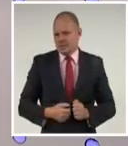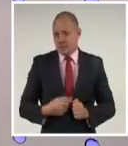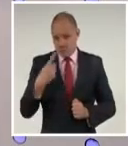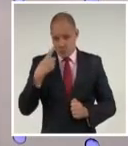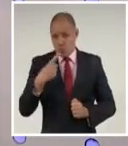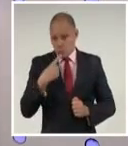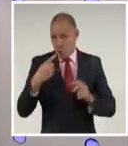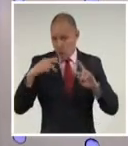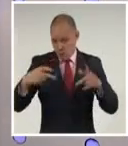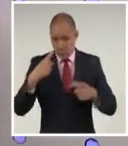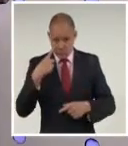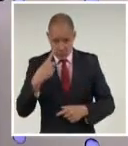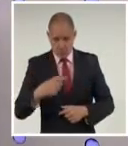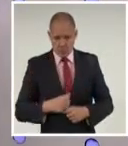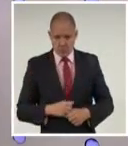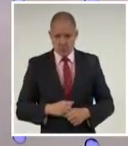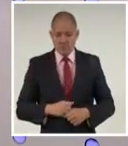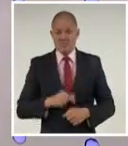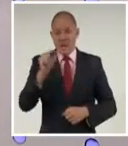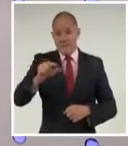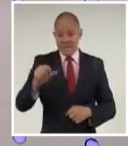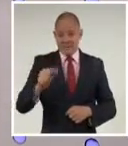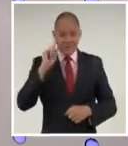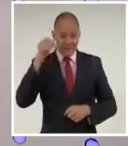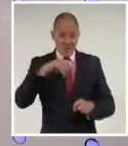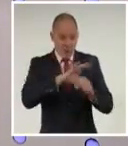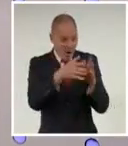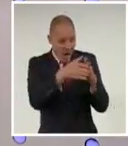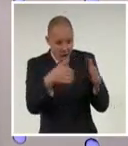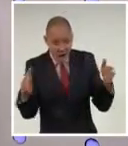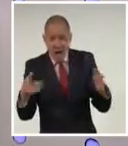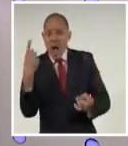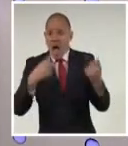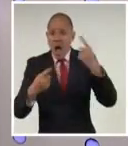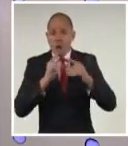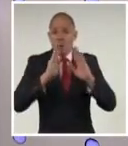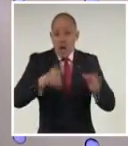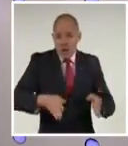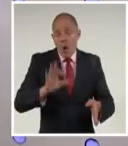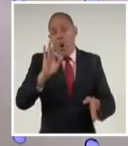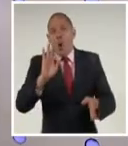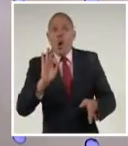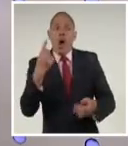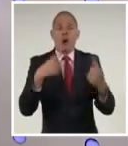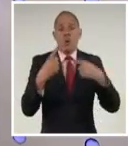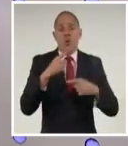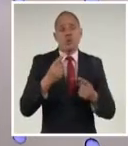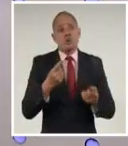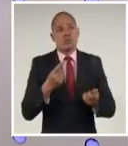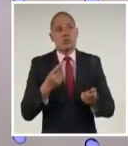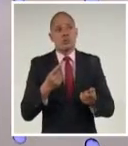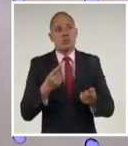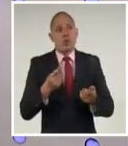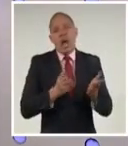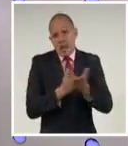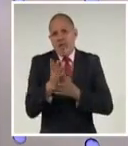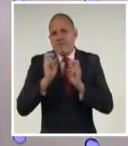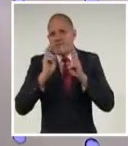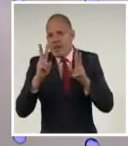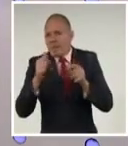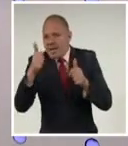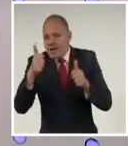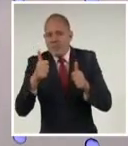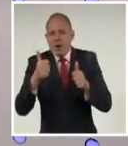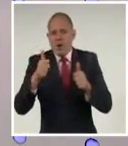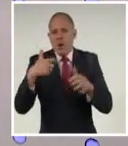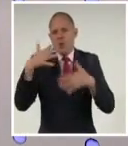es menos cierto, muchos que sufrieron la COVID-19, que murieron o que viven con sus secuelas, sus historias pudieron haber sido